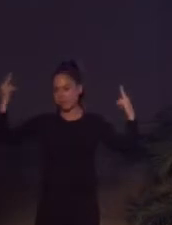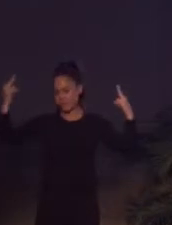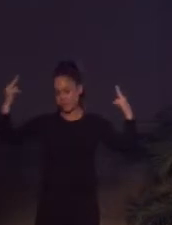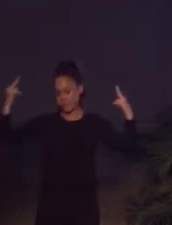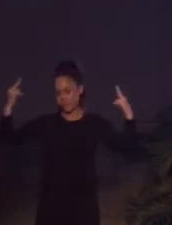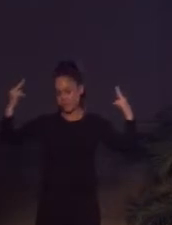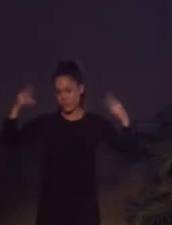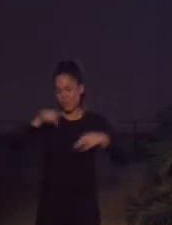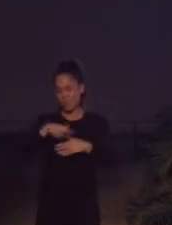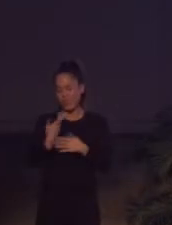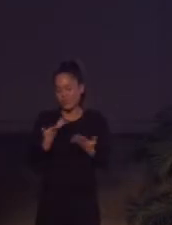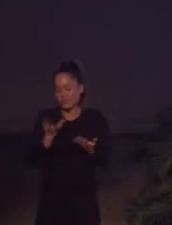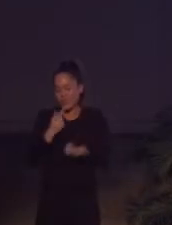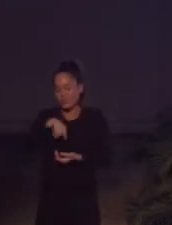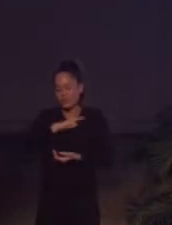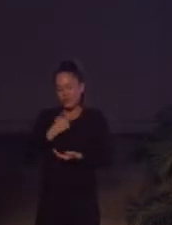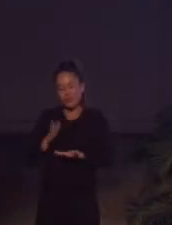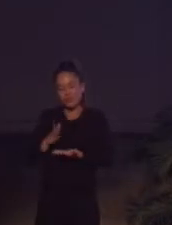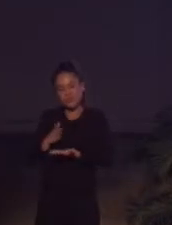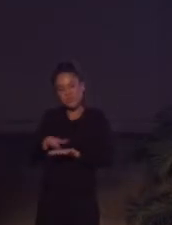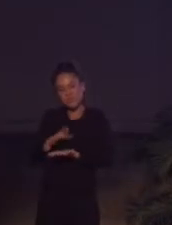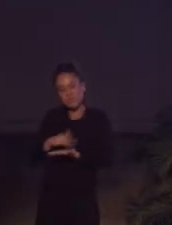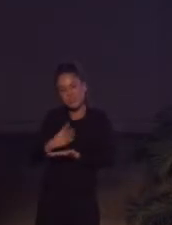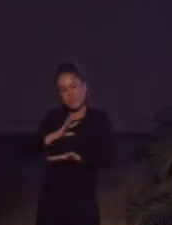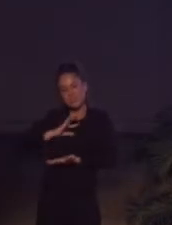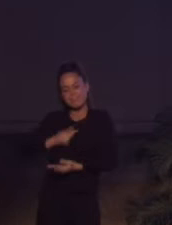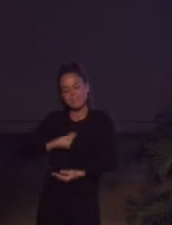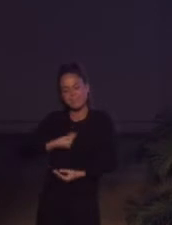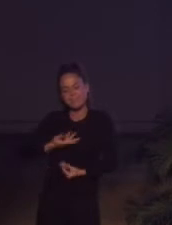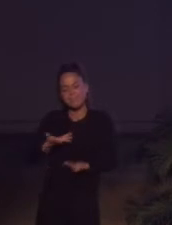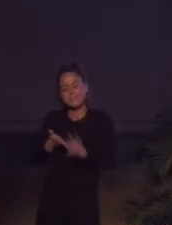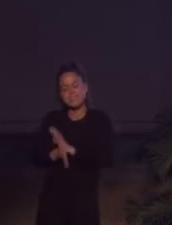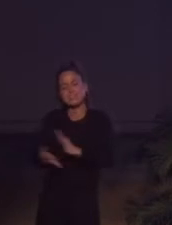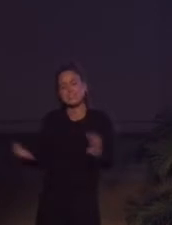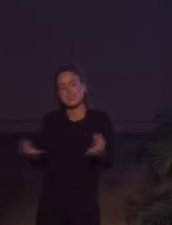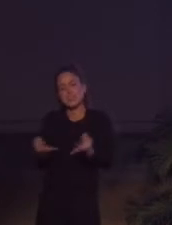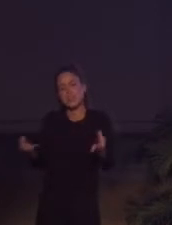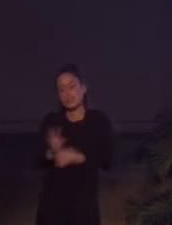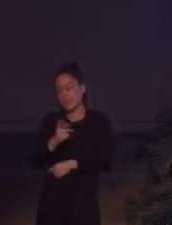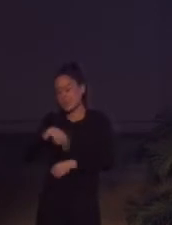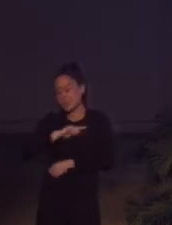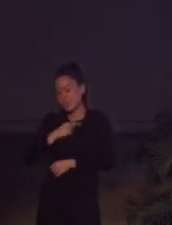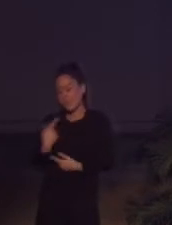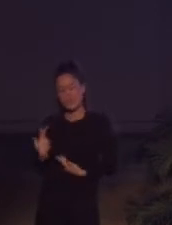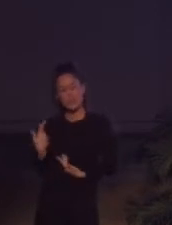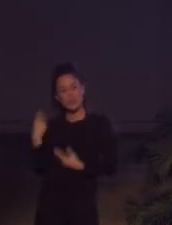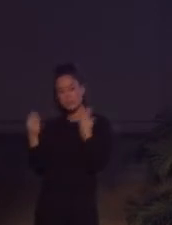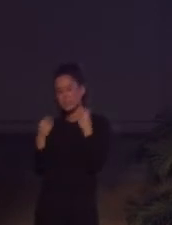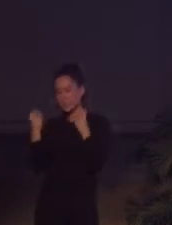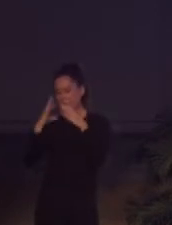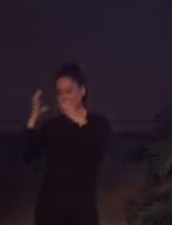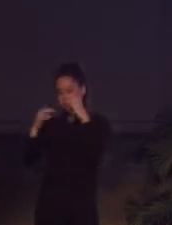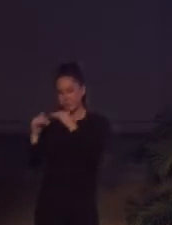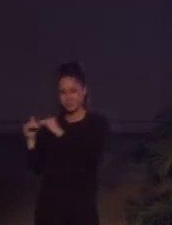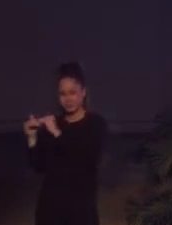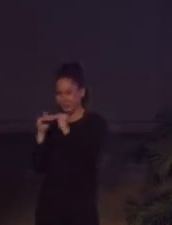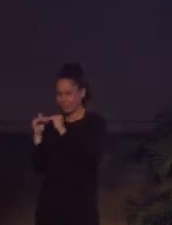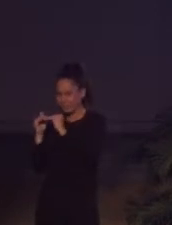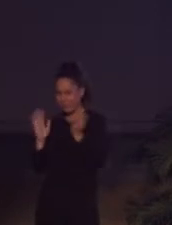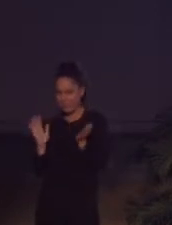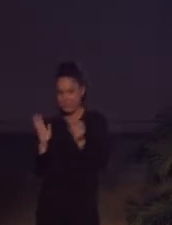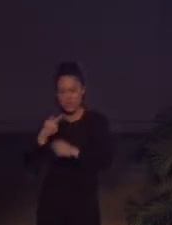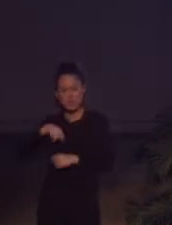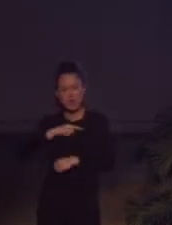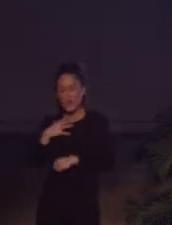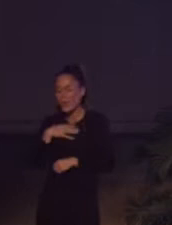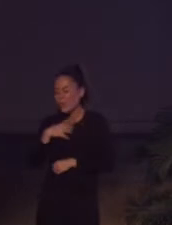el parole de queer, el queer y el transfeminismo, y es hacia el antiespecismo. Porque lo que no podemos es estar sometiendo